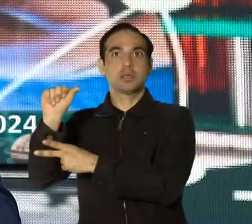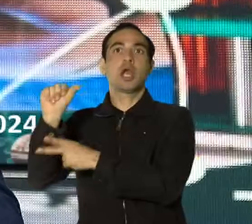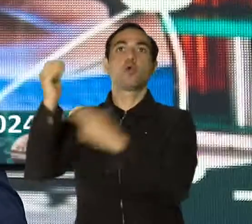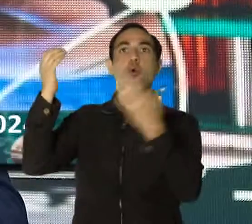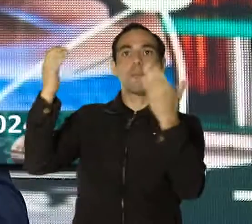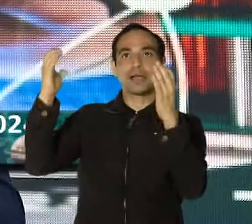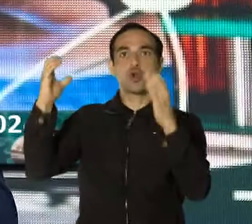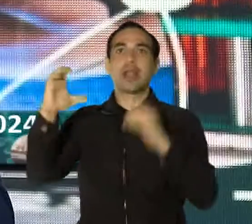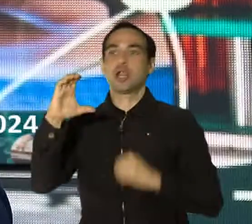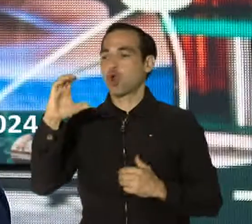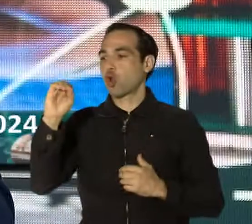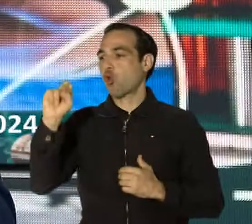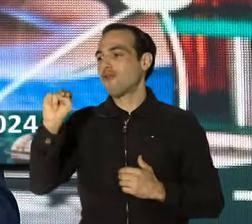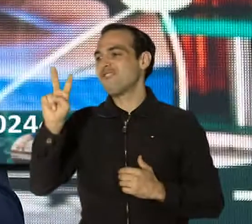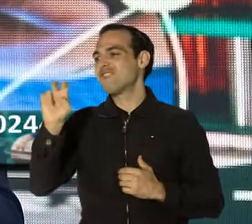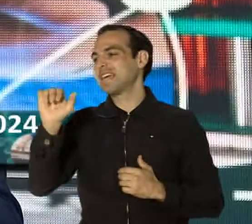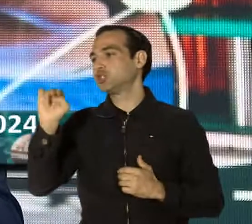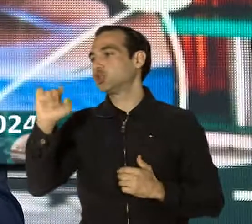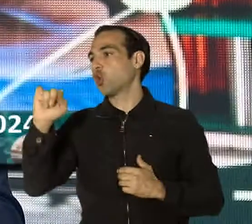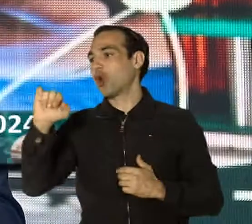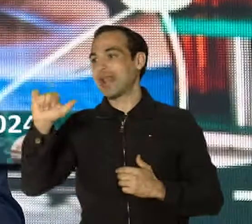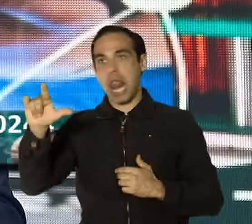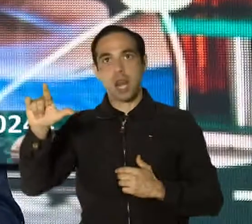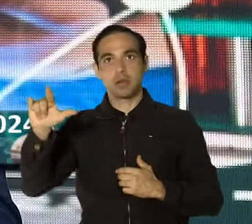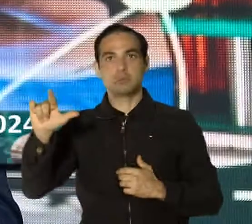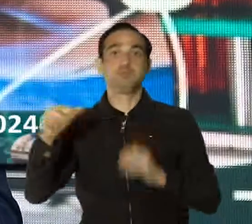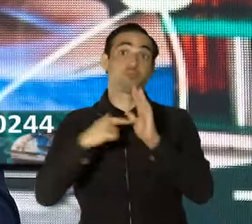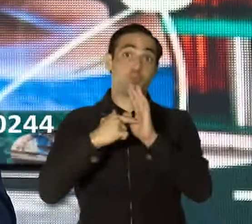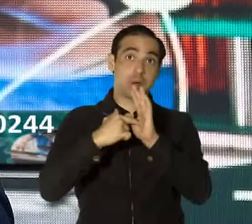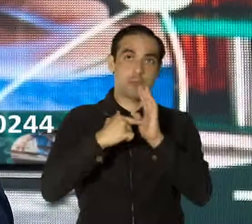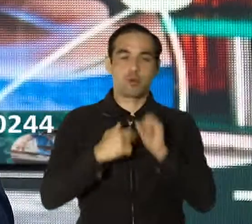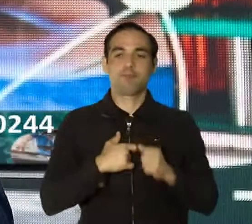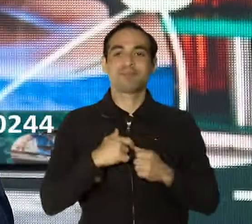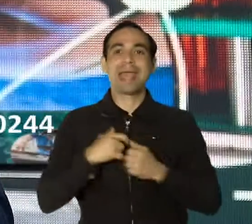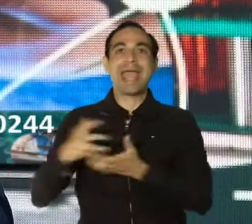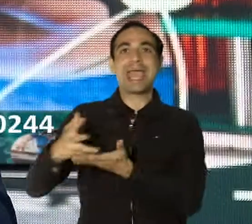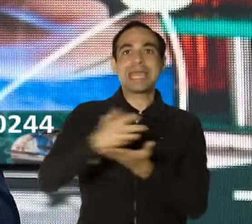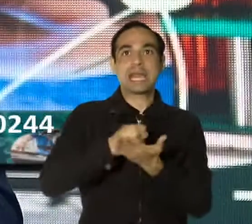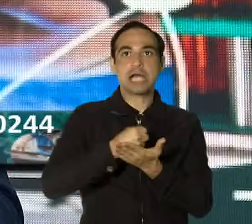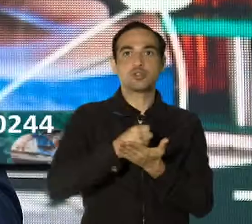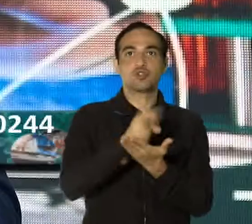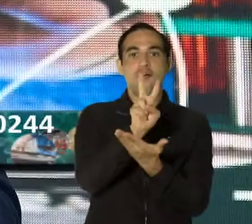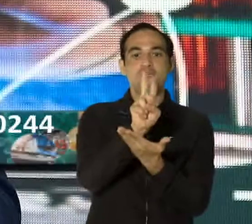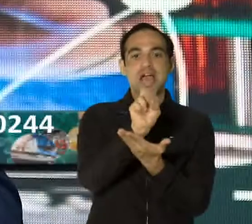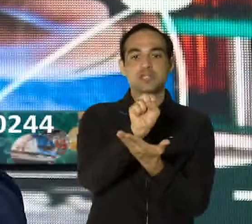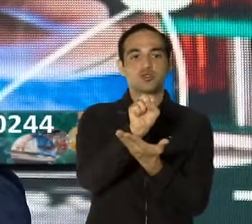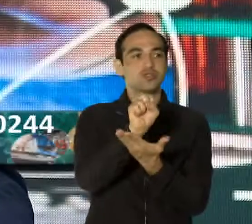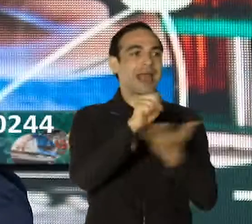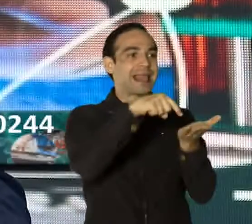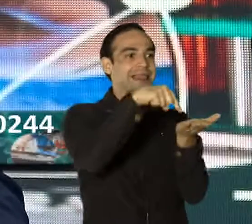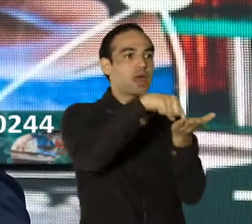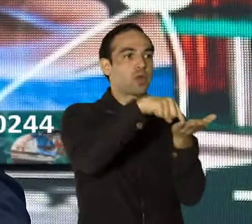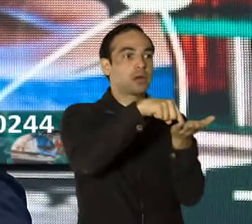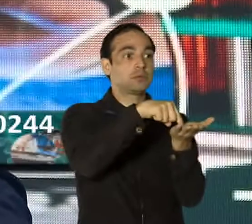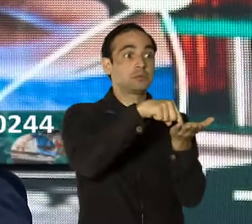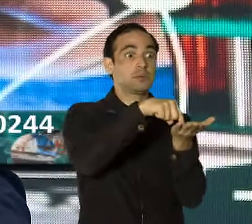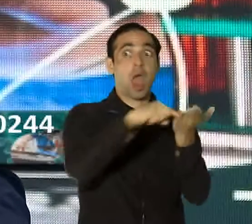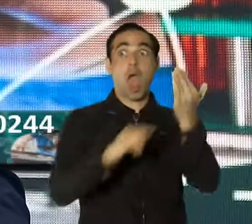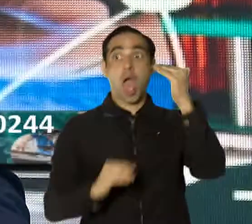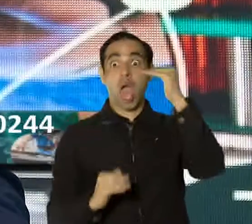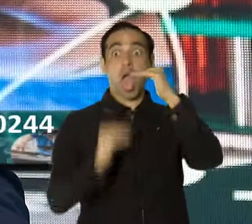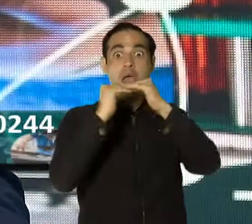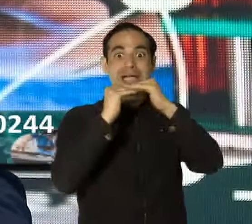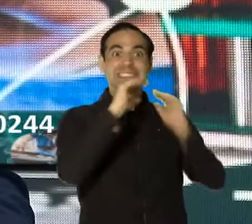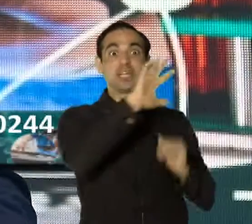prestaba ingreso versus deudas hasta unos 55%, que